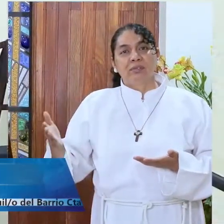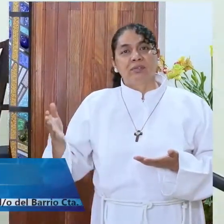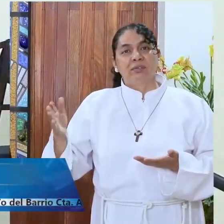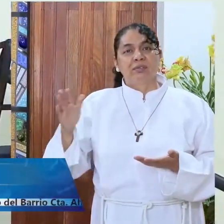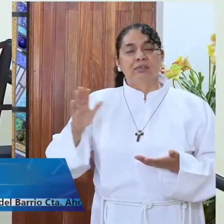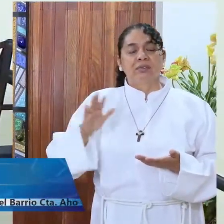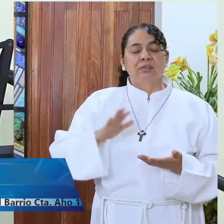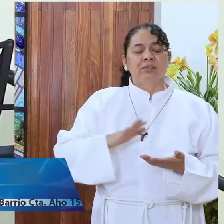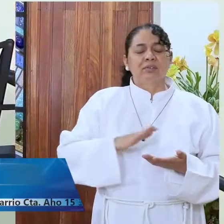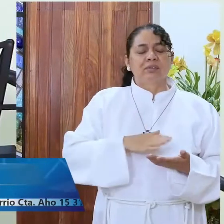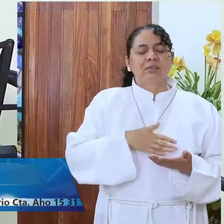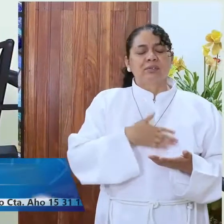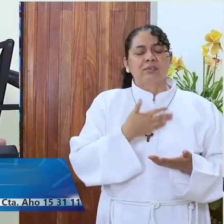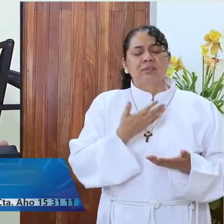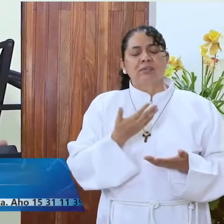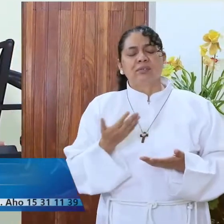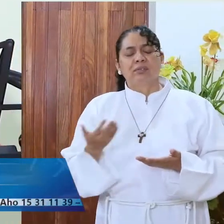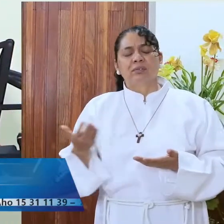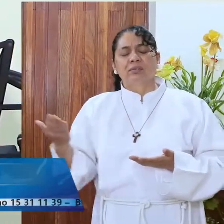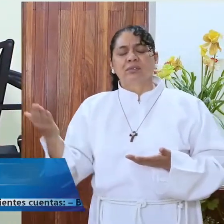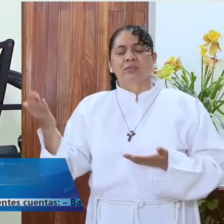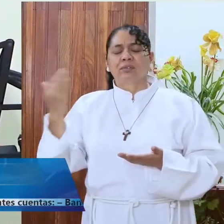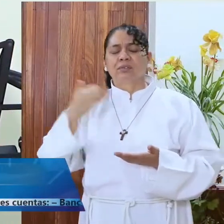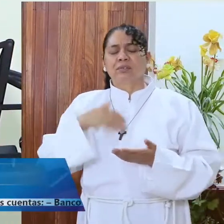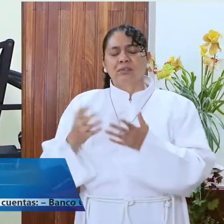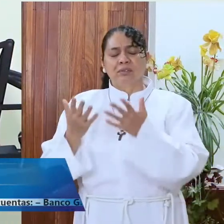y entre dos más